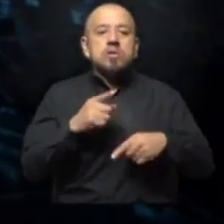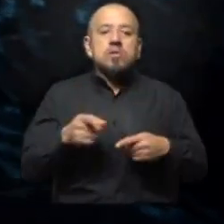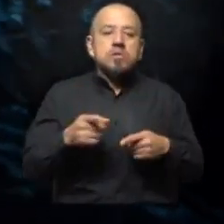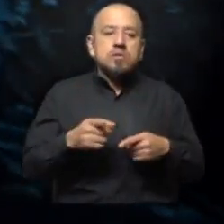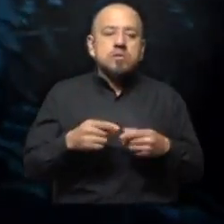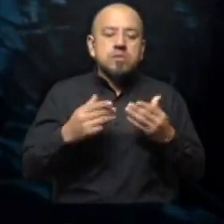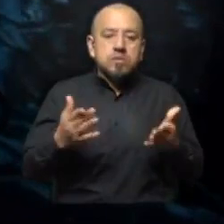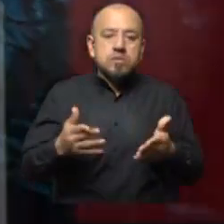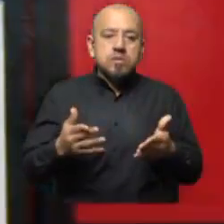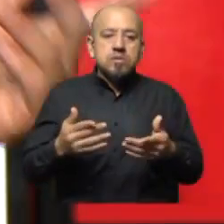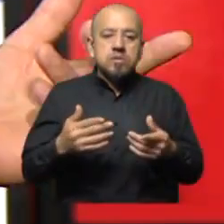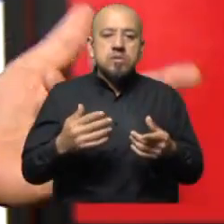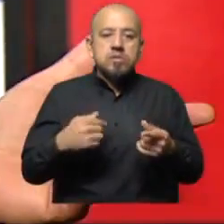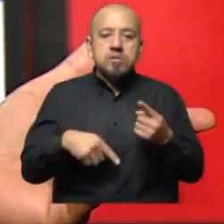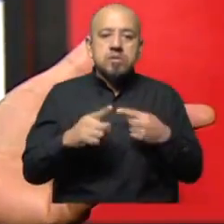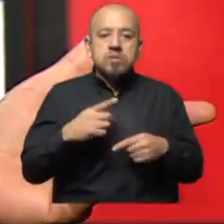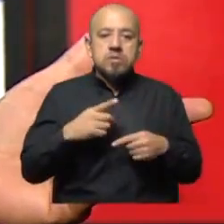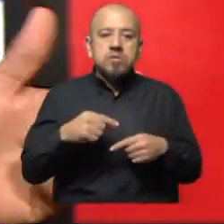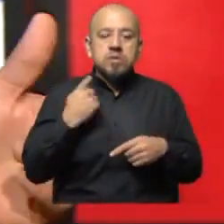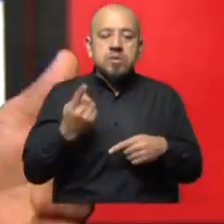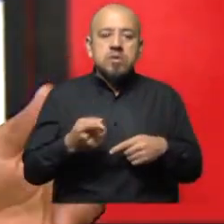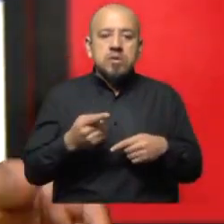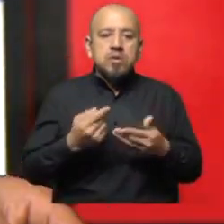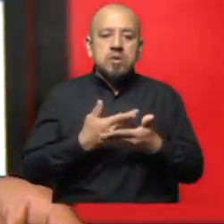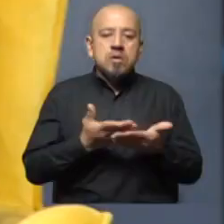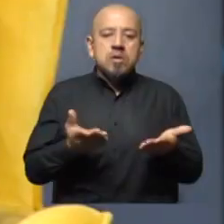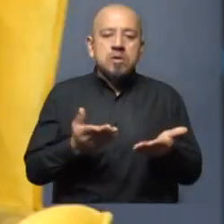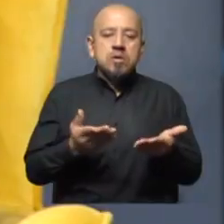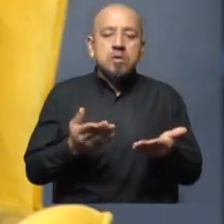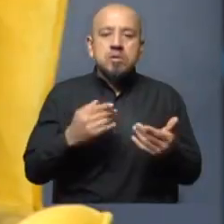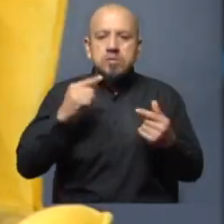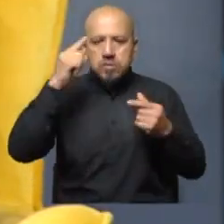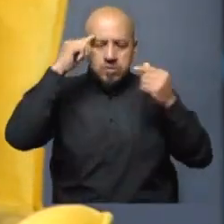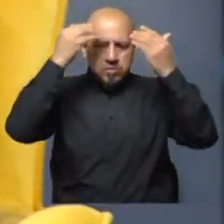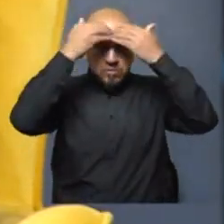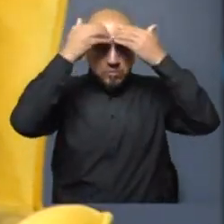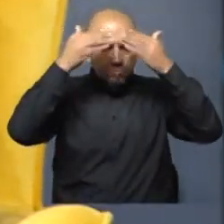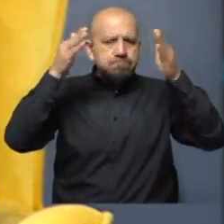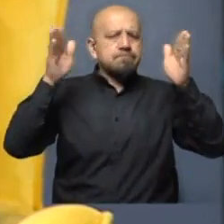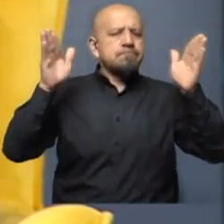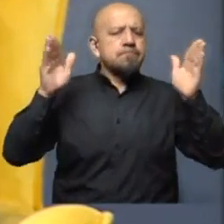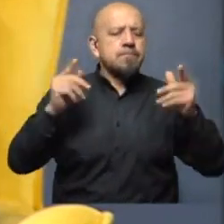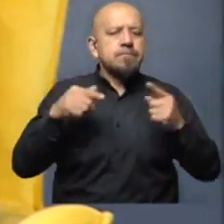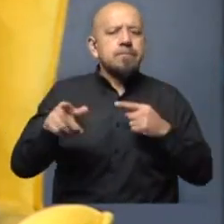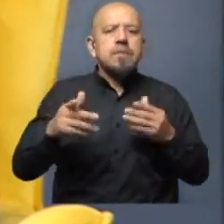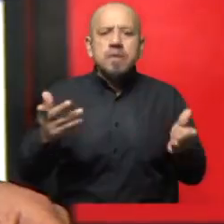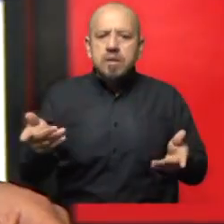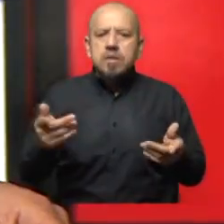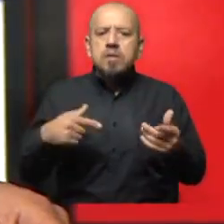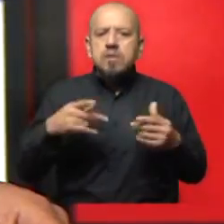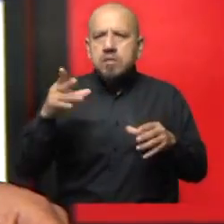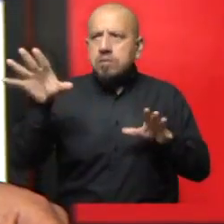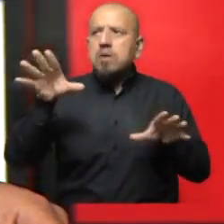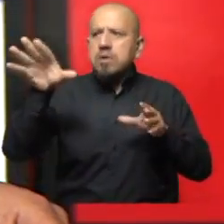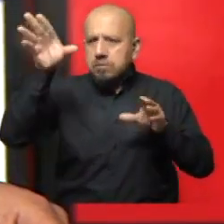funciona como amplificador de otras voces como receptivo también nos abiertos a dejarte josh thole te va influir